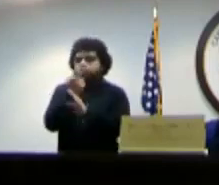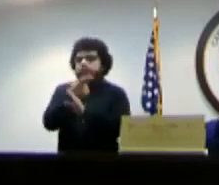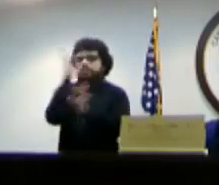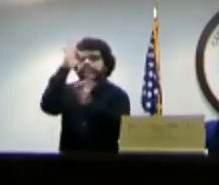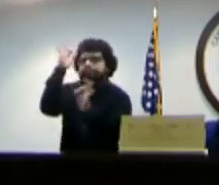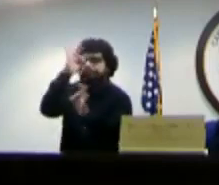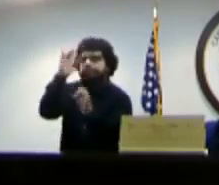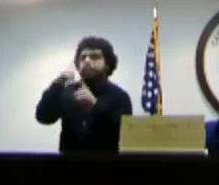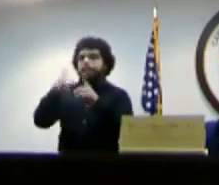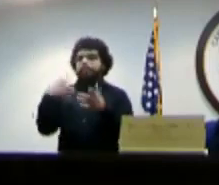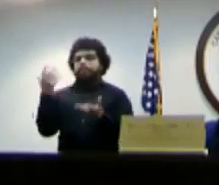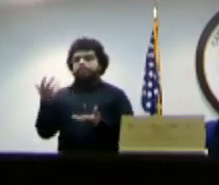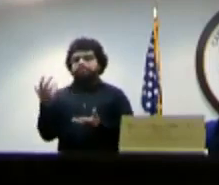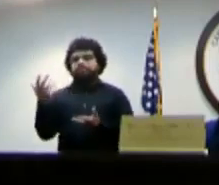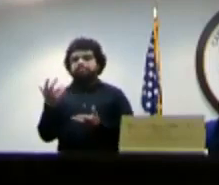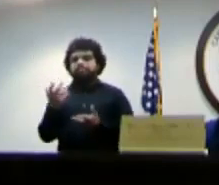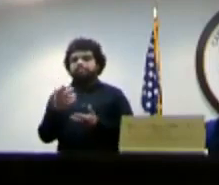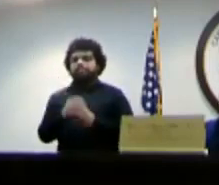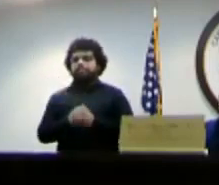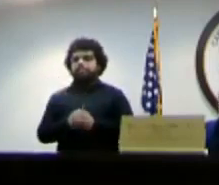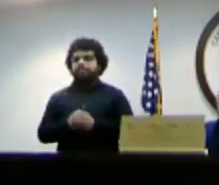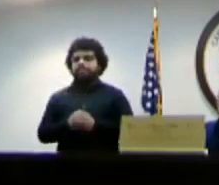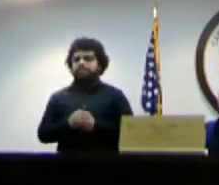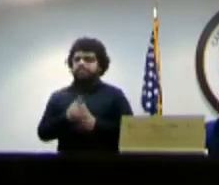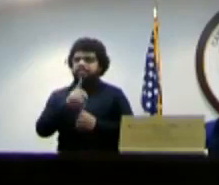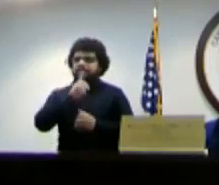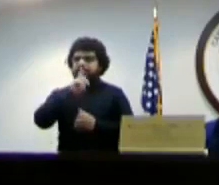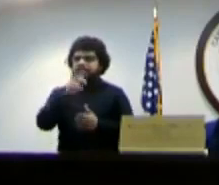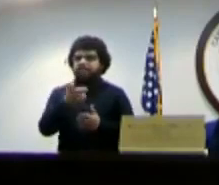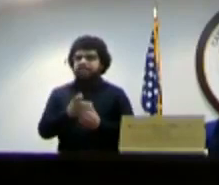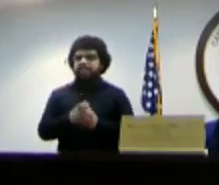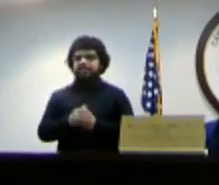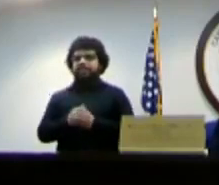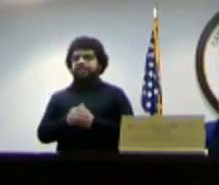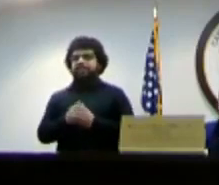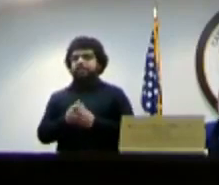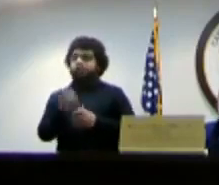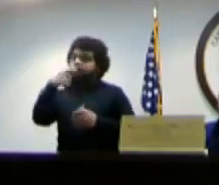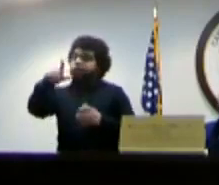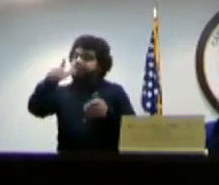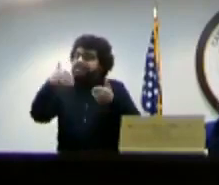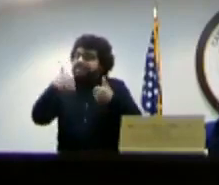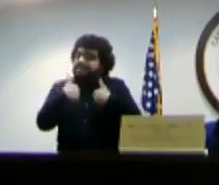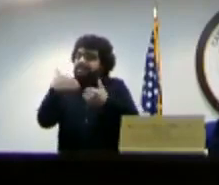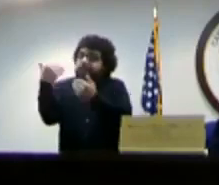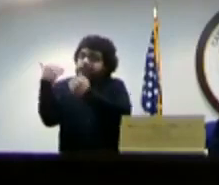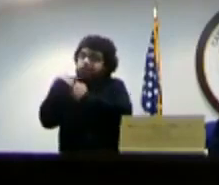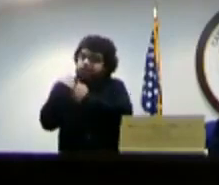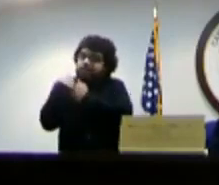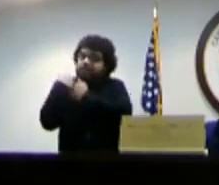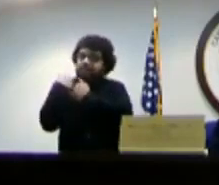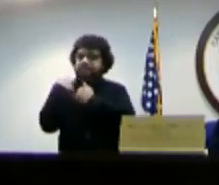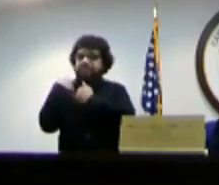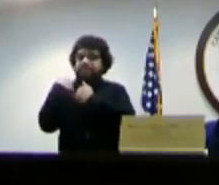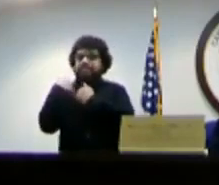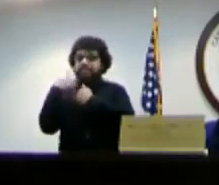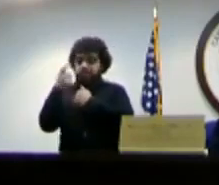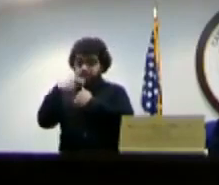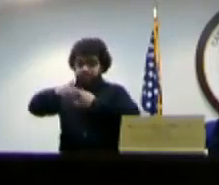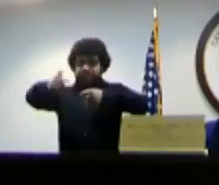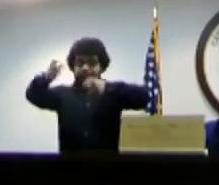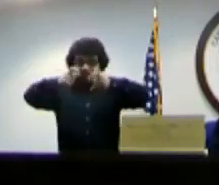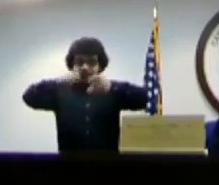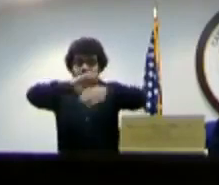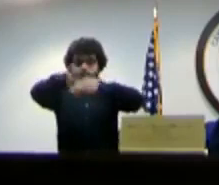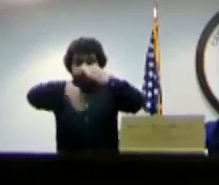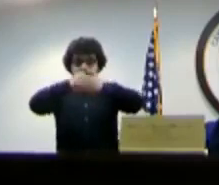Pero la realidad es que ustedes tienen una responsabilidad y ustedes son los que administran el recurso de la Autoridad de